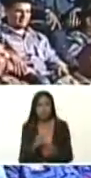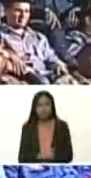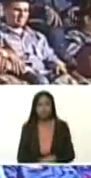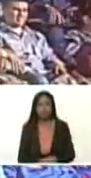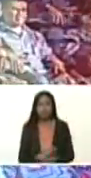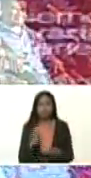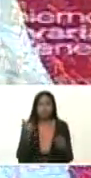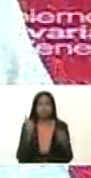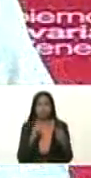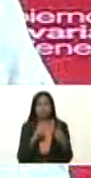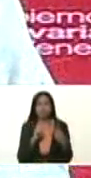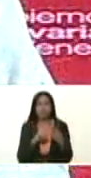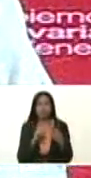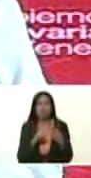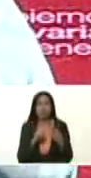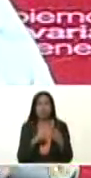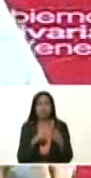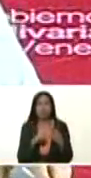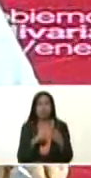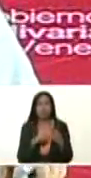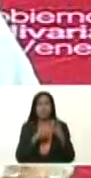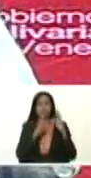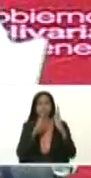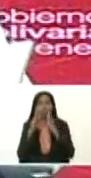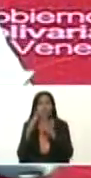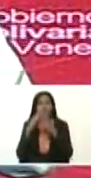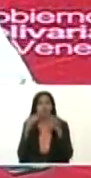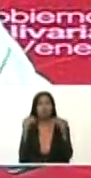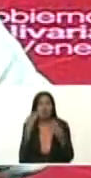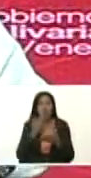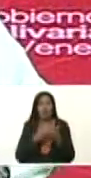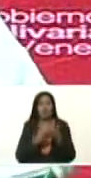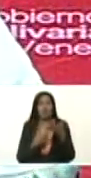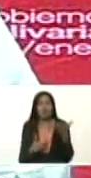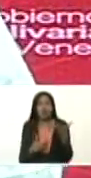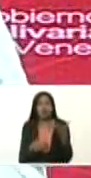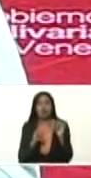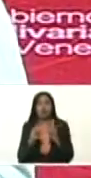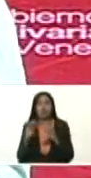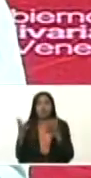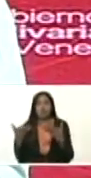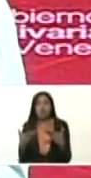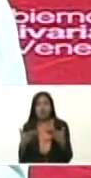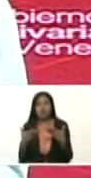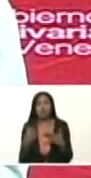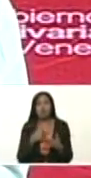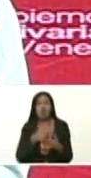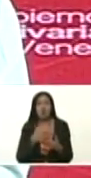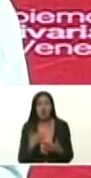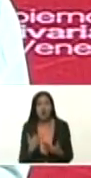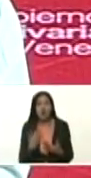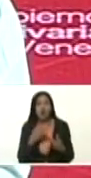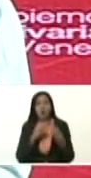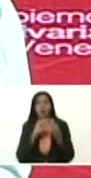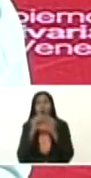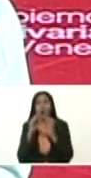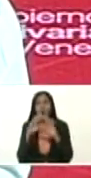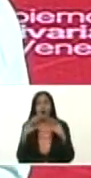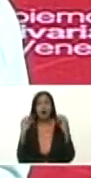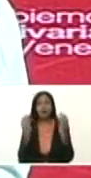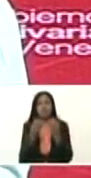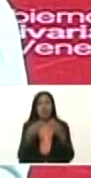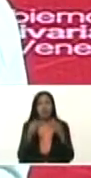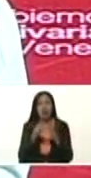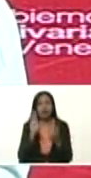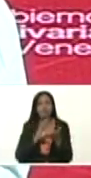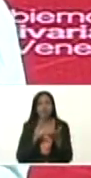primer elemento del esquema para organizar todas estas propuestas que tú vas a dar. Yo quiero organizarlas en un documento